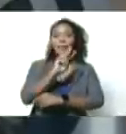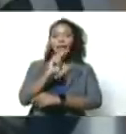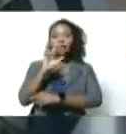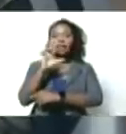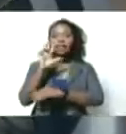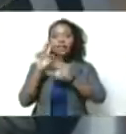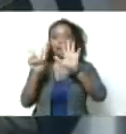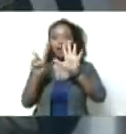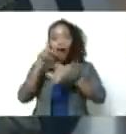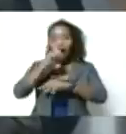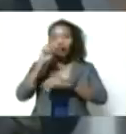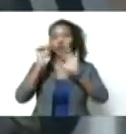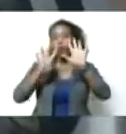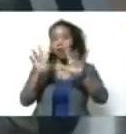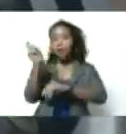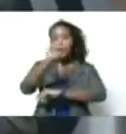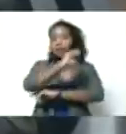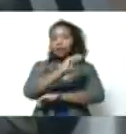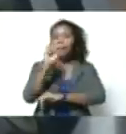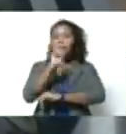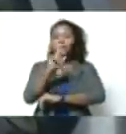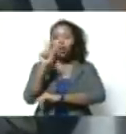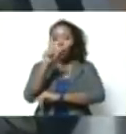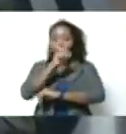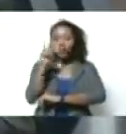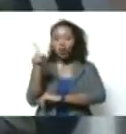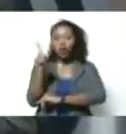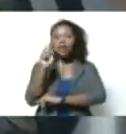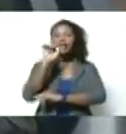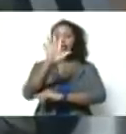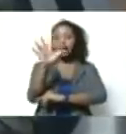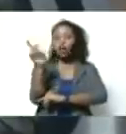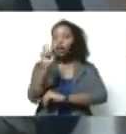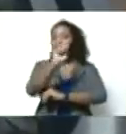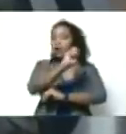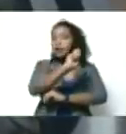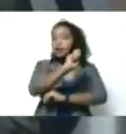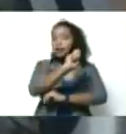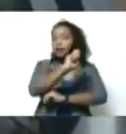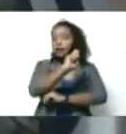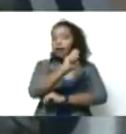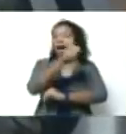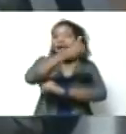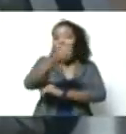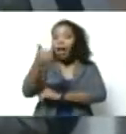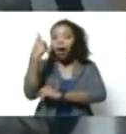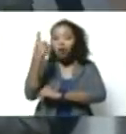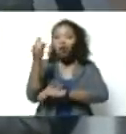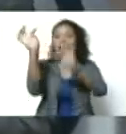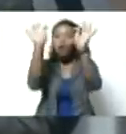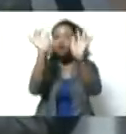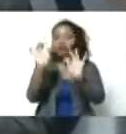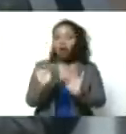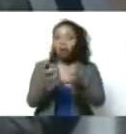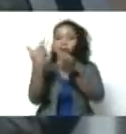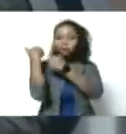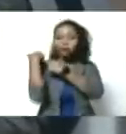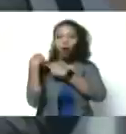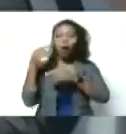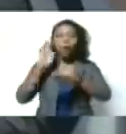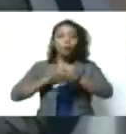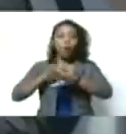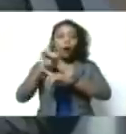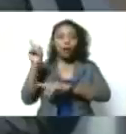meses y 21 años y 5 meses, cada uno de forma respectiva, por los delitos de